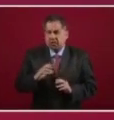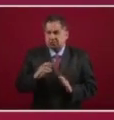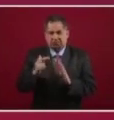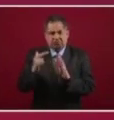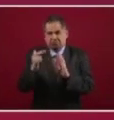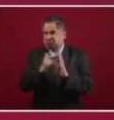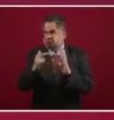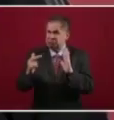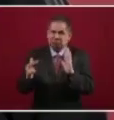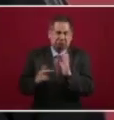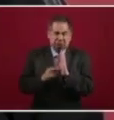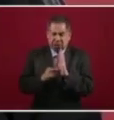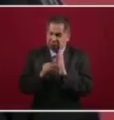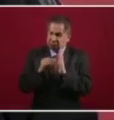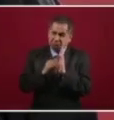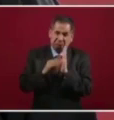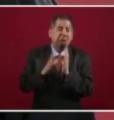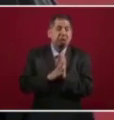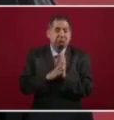códigos